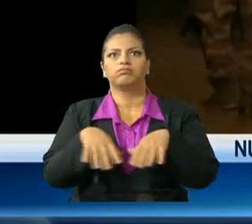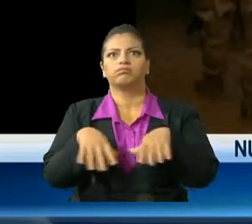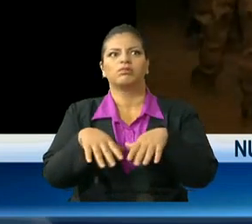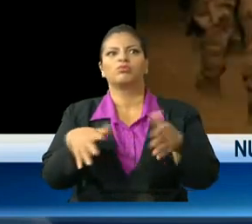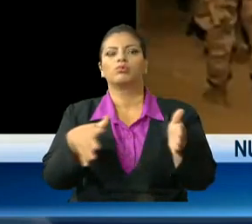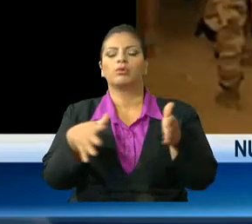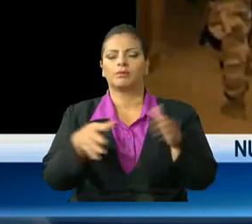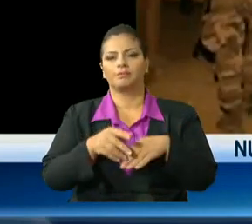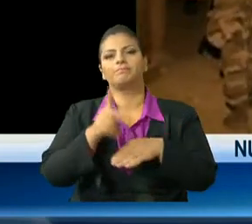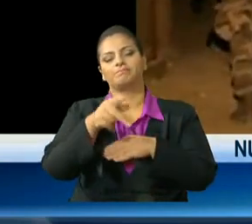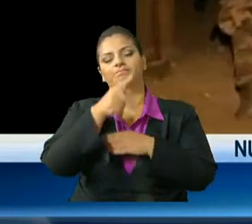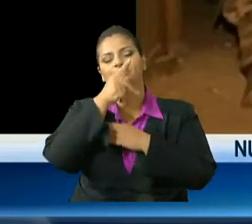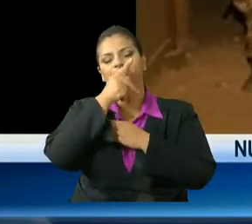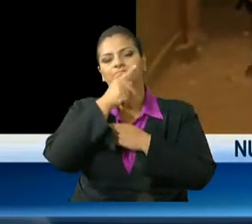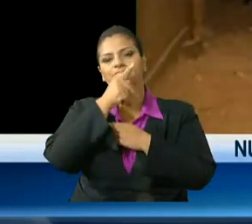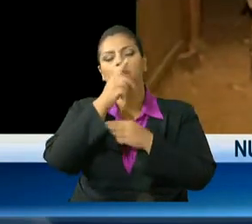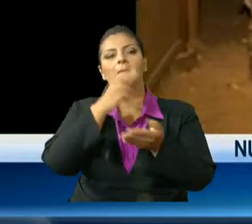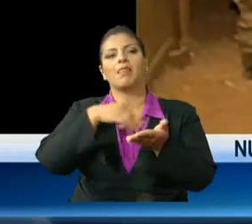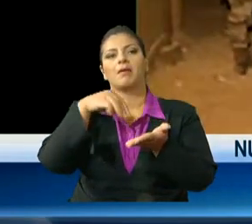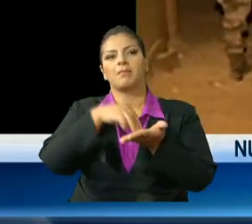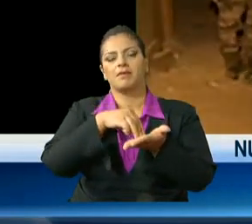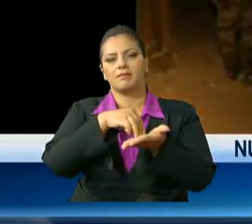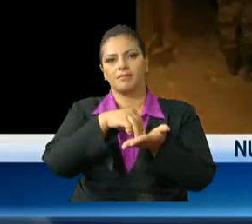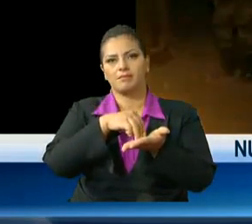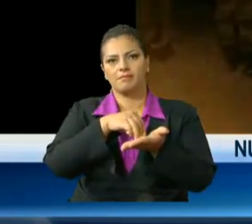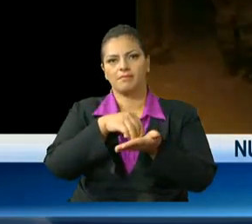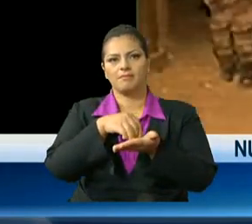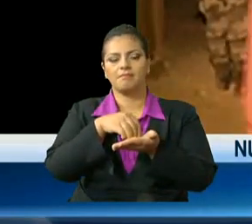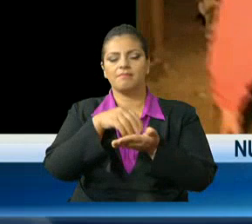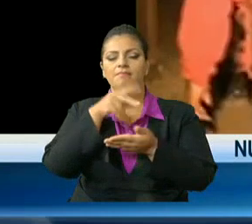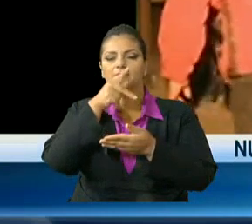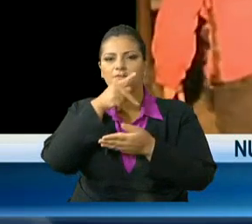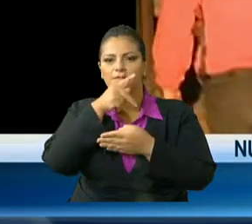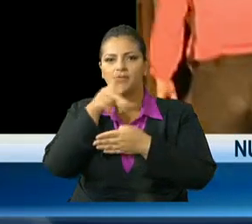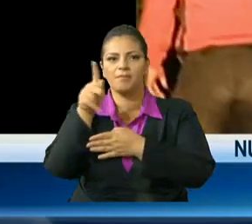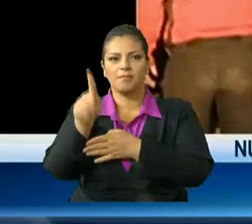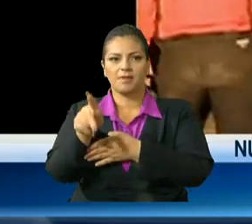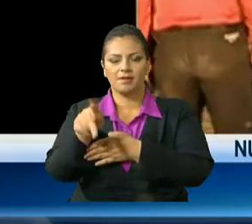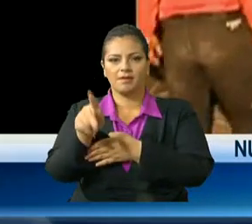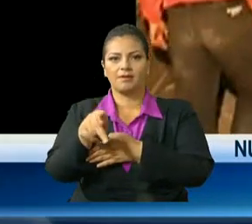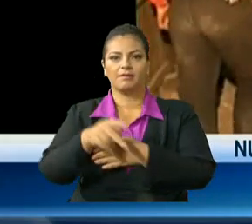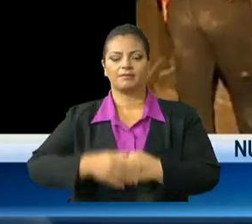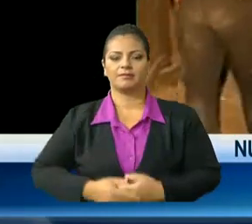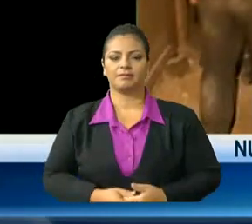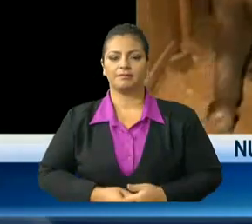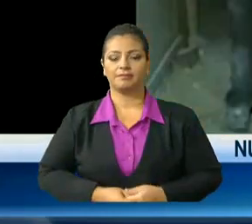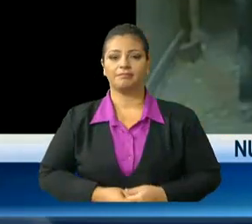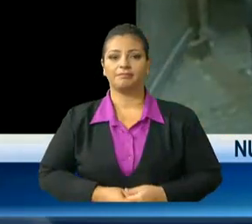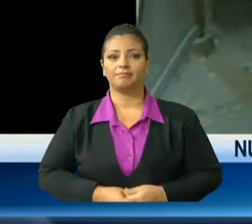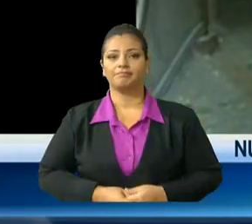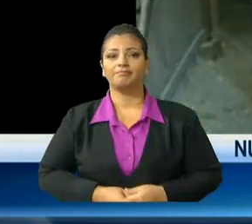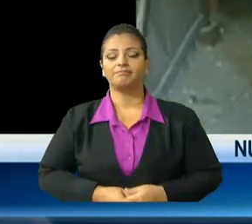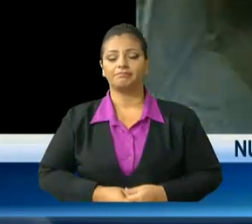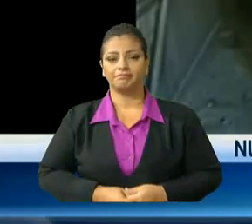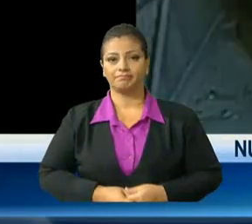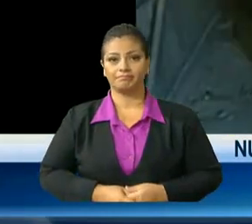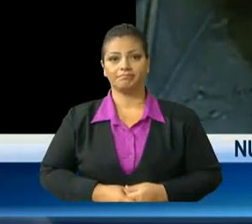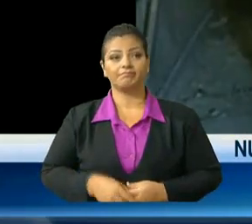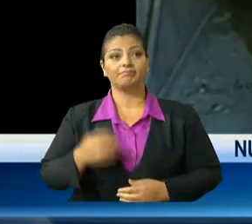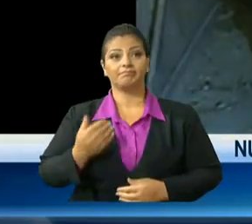ahora causa gravísimos daños, desastre y dolor en nuestro país, y que se registró el día sábado a